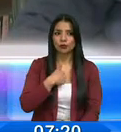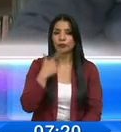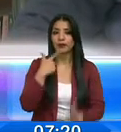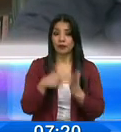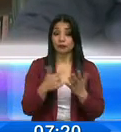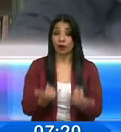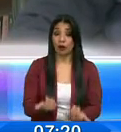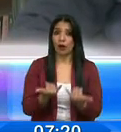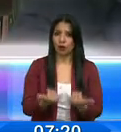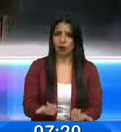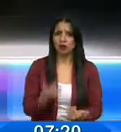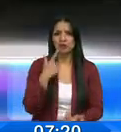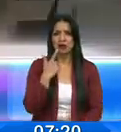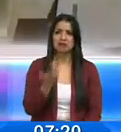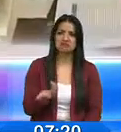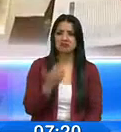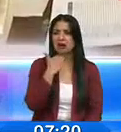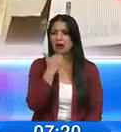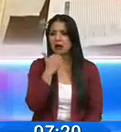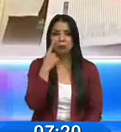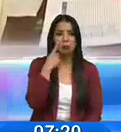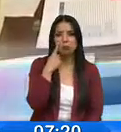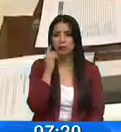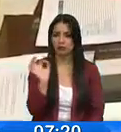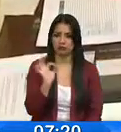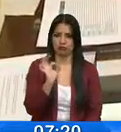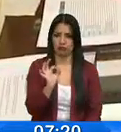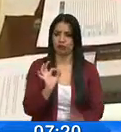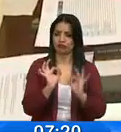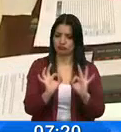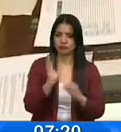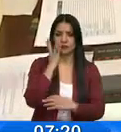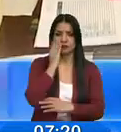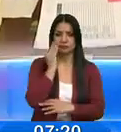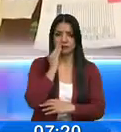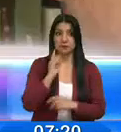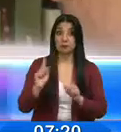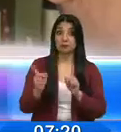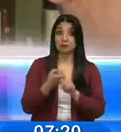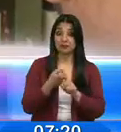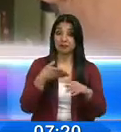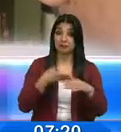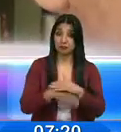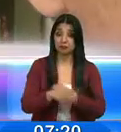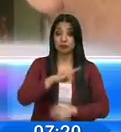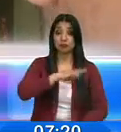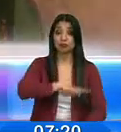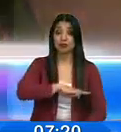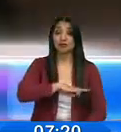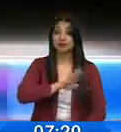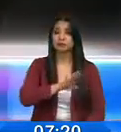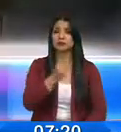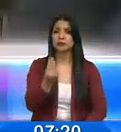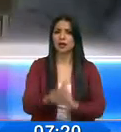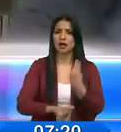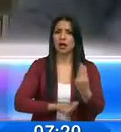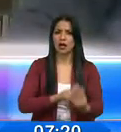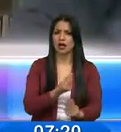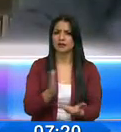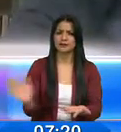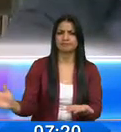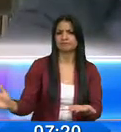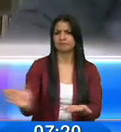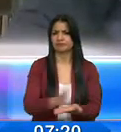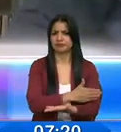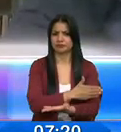que nunca, para experimentar. Limpieza casa adentro será la primera estrategia que aplicará desde llegar a ser nuevamente alcalde. No puede ser que